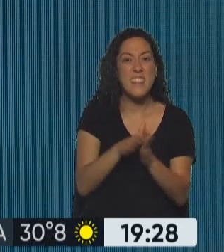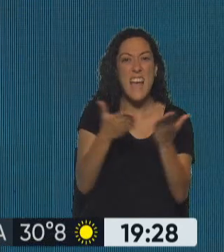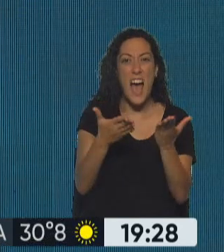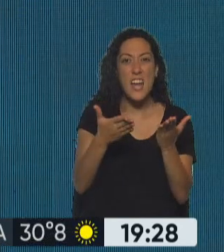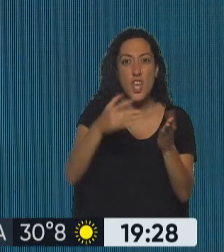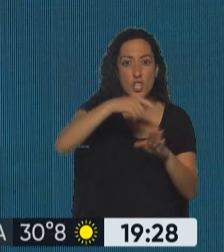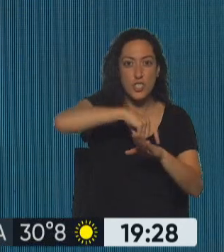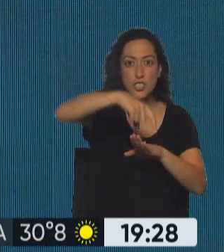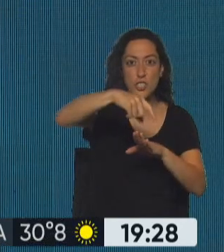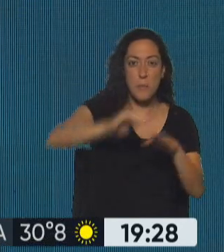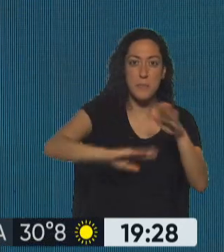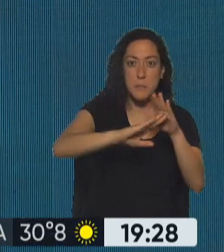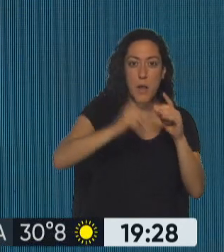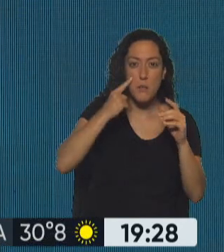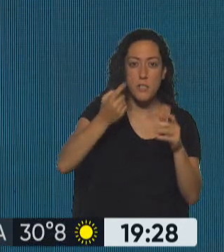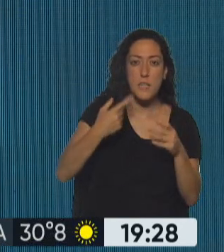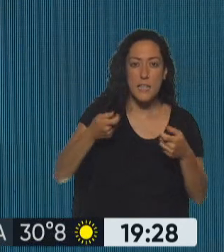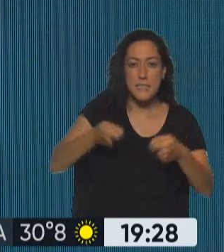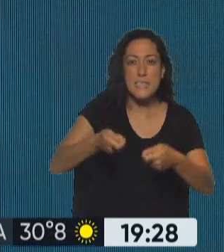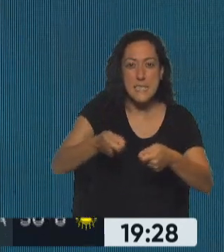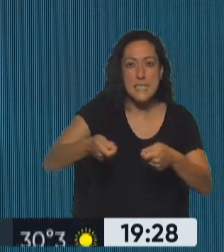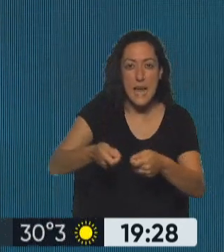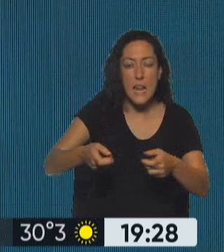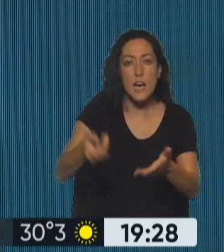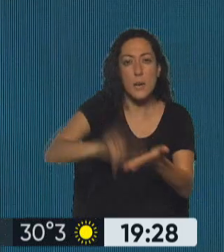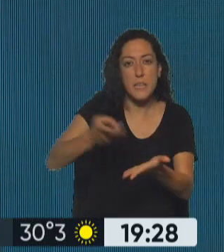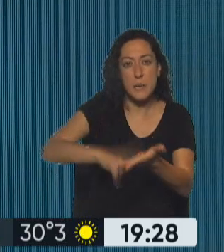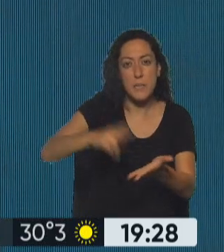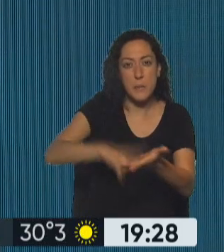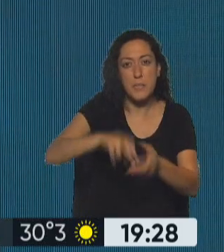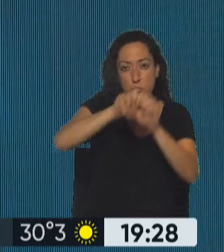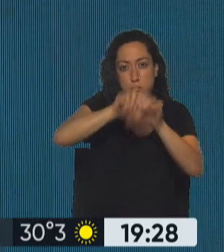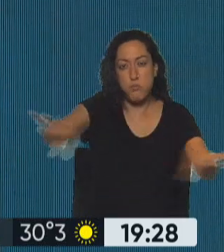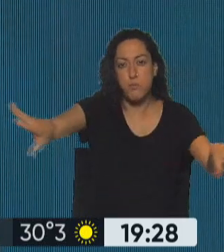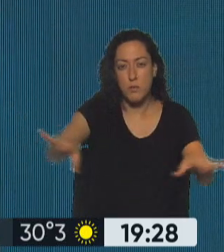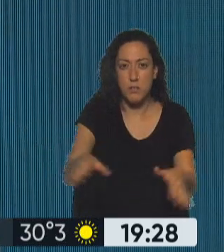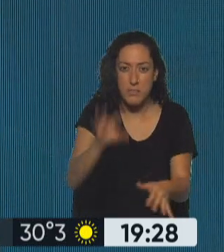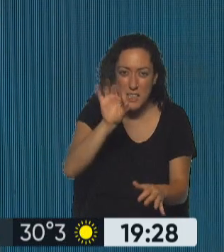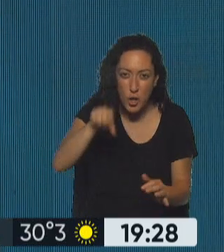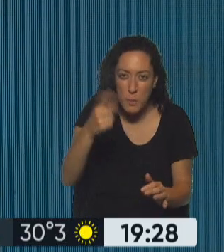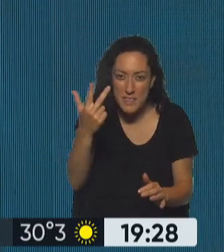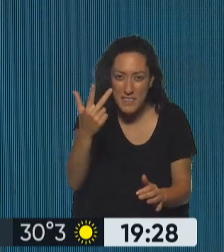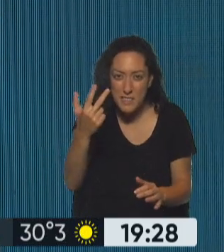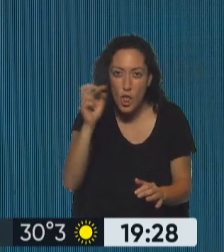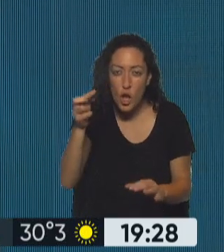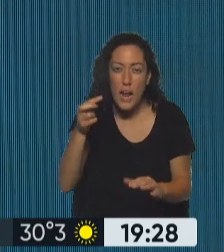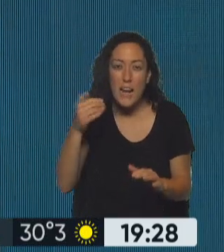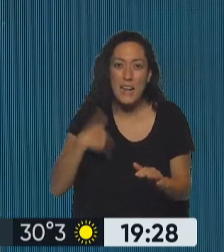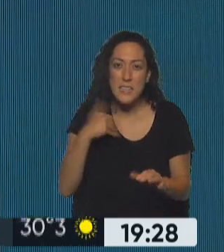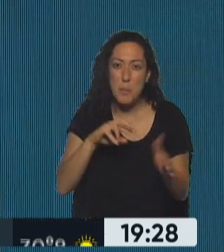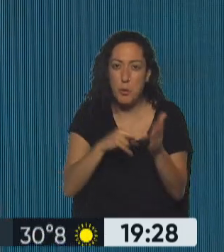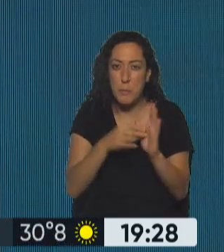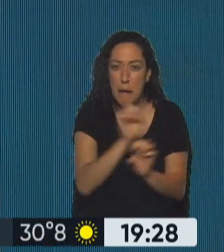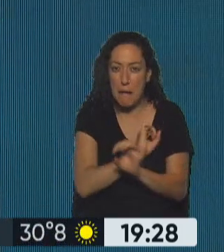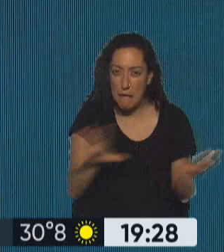diarios, insisten con esto todo el tiempo, que vemos es minúsculo, digamos, frente al problema de dólares que tiene Argentina y frente a